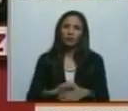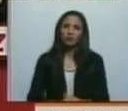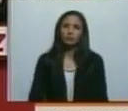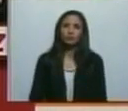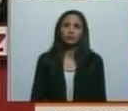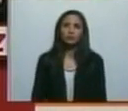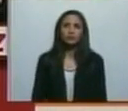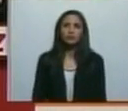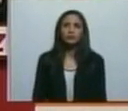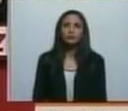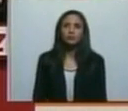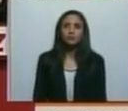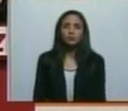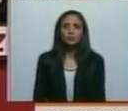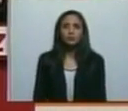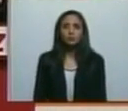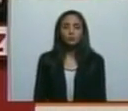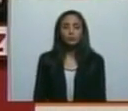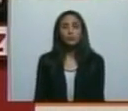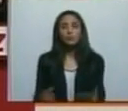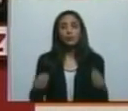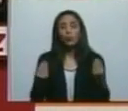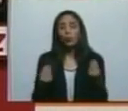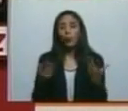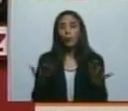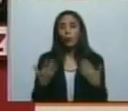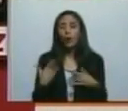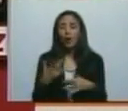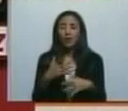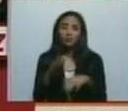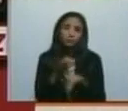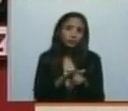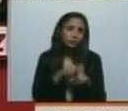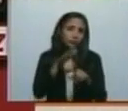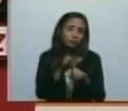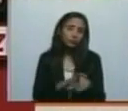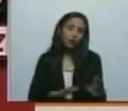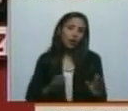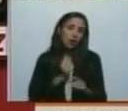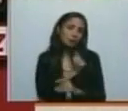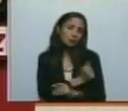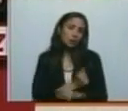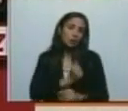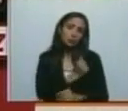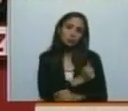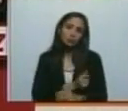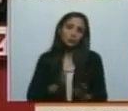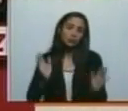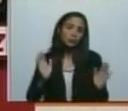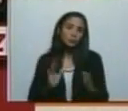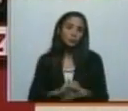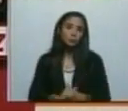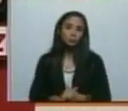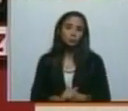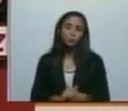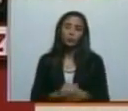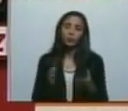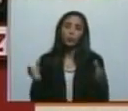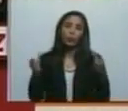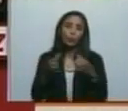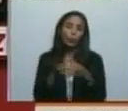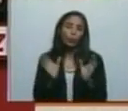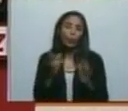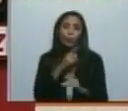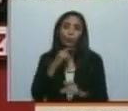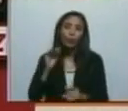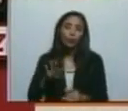no. Lamentamos profundamente lo que ocurrió. Lamentamos la muerte de nuestros compañeros allí. Lamentamos la